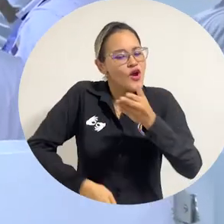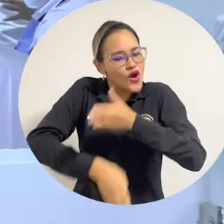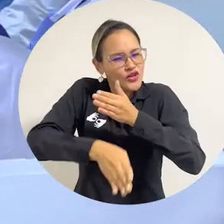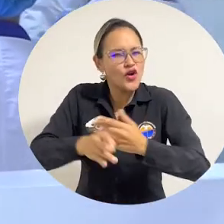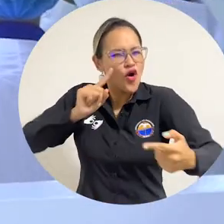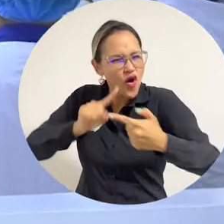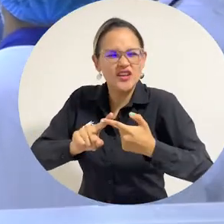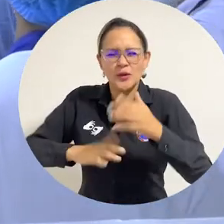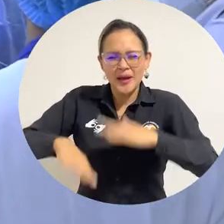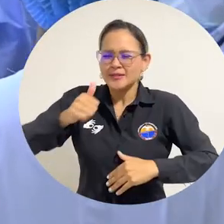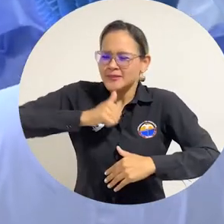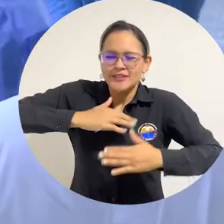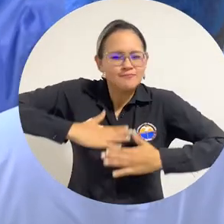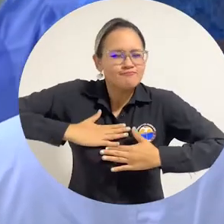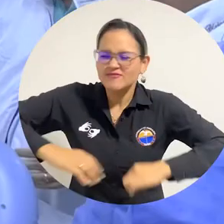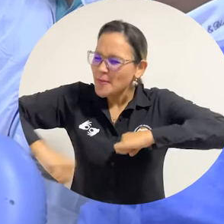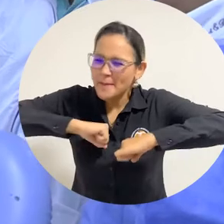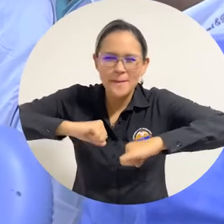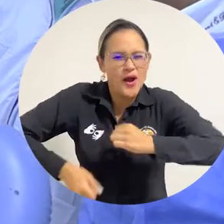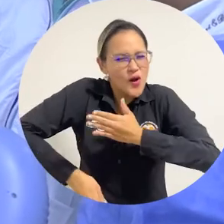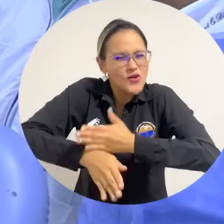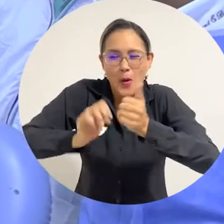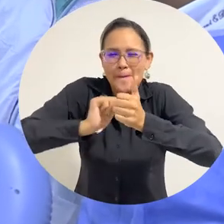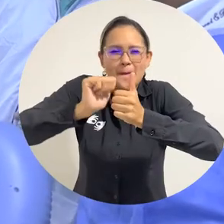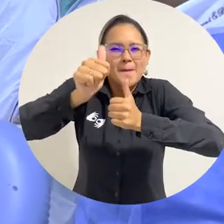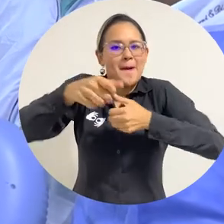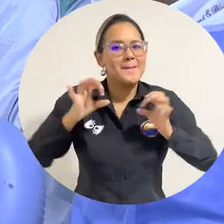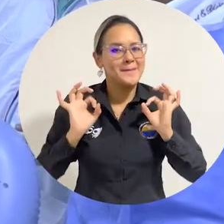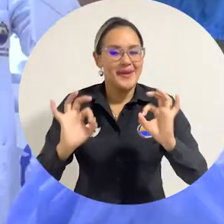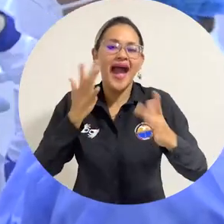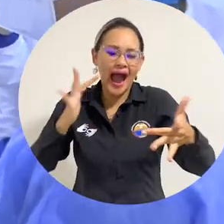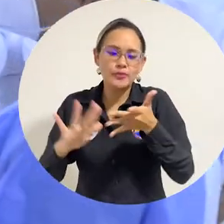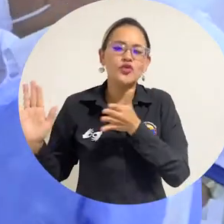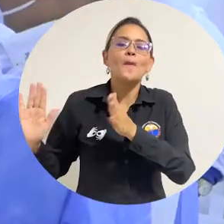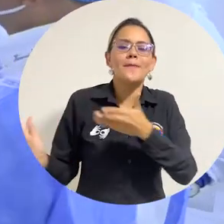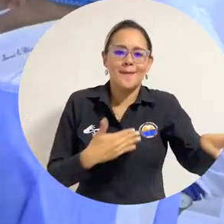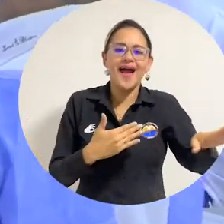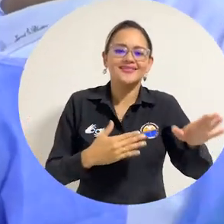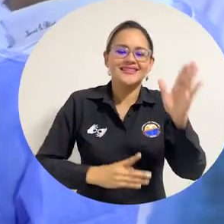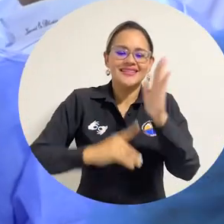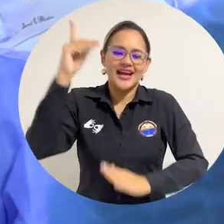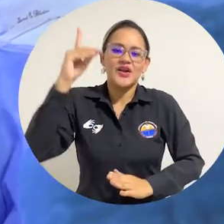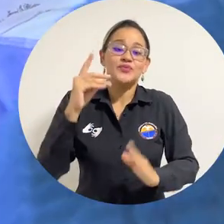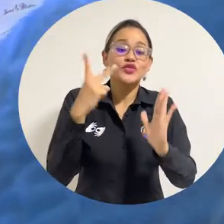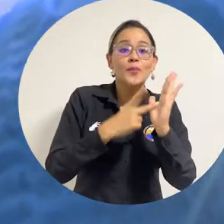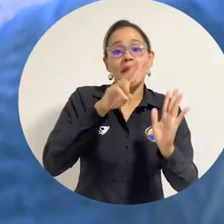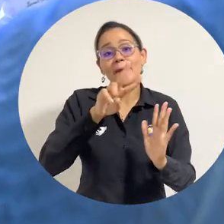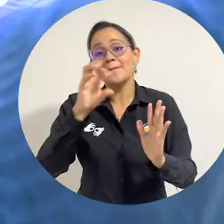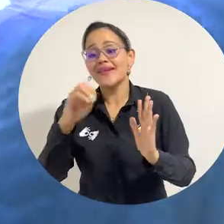avanzando en su compromiso con la sostenibilidad y la resiliencia organizacional, como lo establece su plan de desarrollo universitario 2020